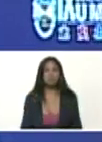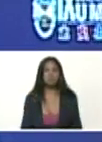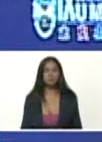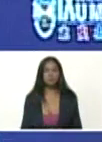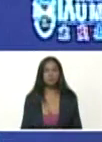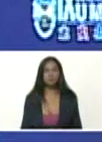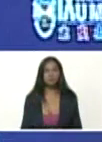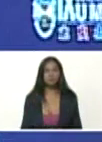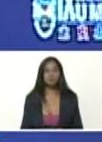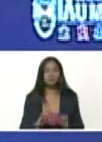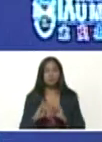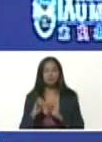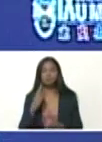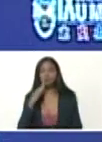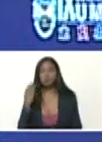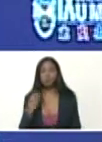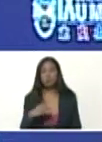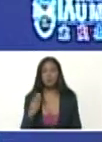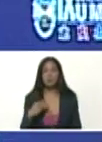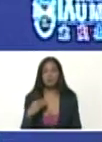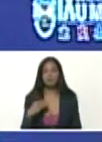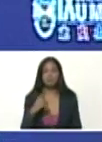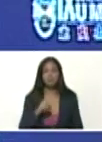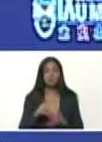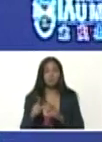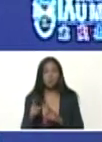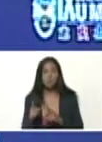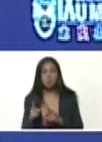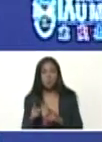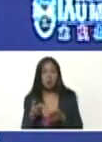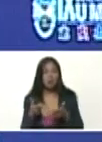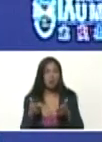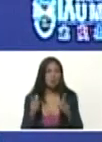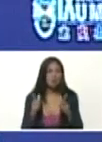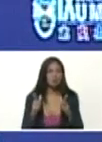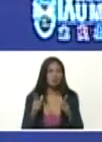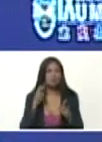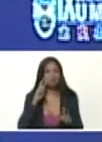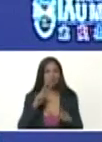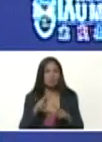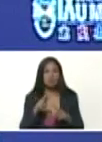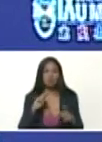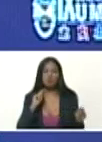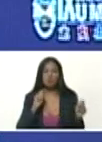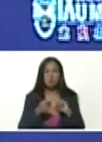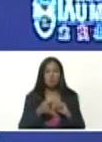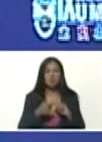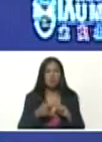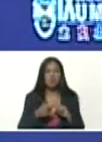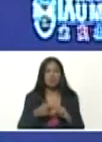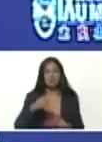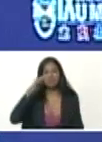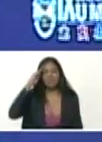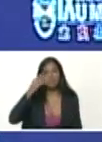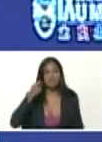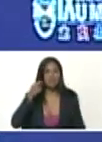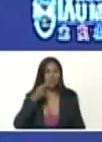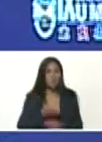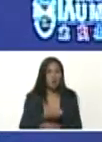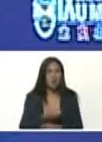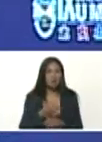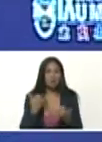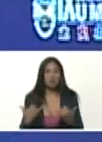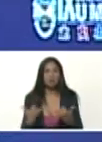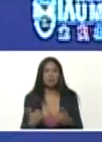a estos jóvenes, algunos ya en vías de convertirse tenientes y graduarse como